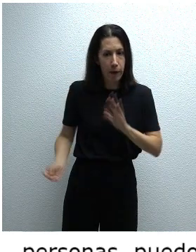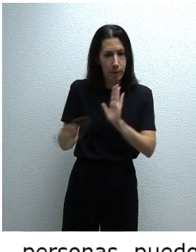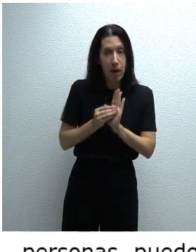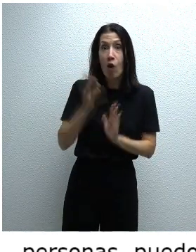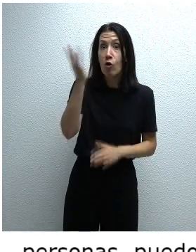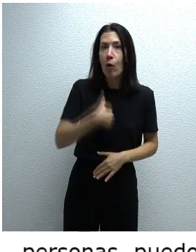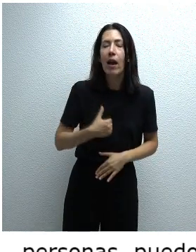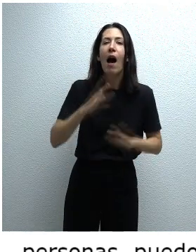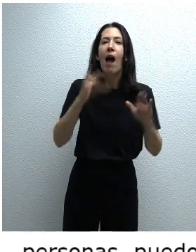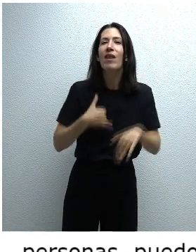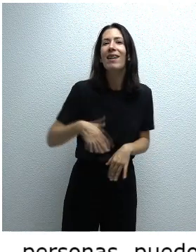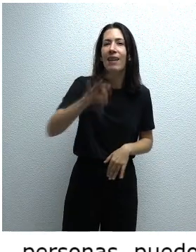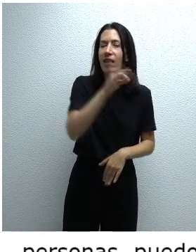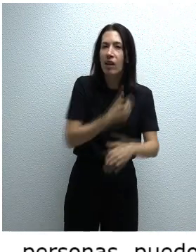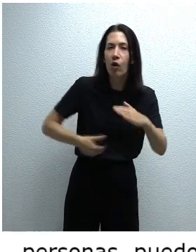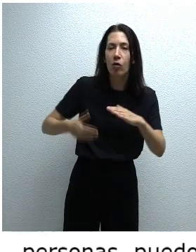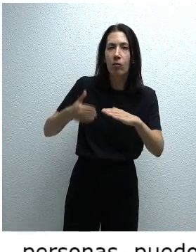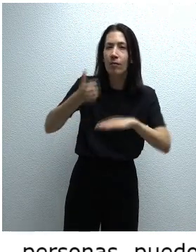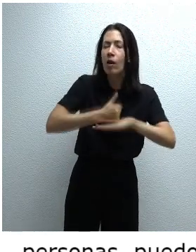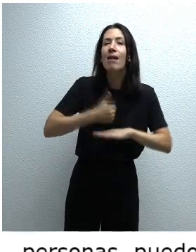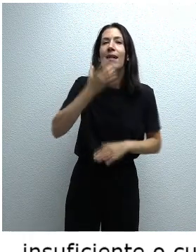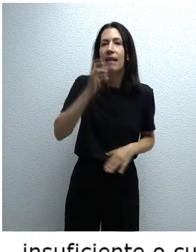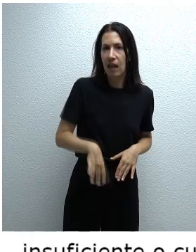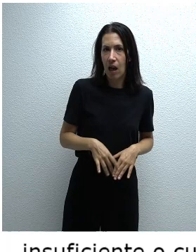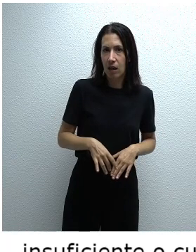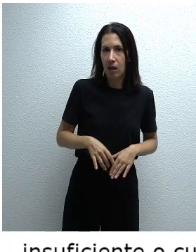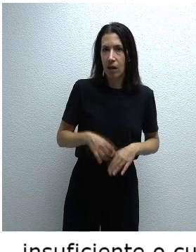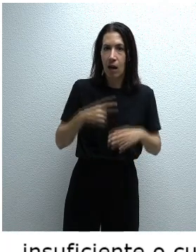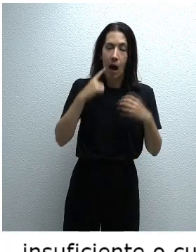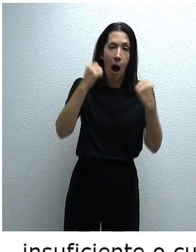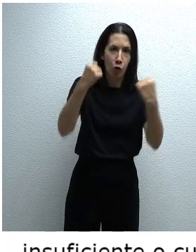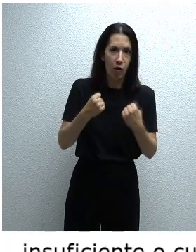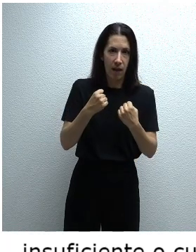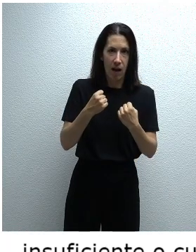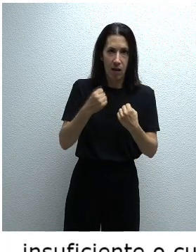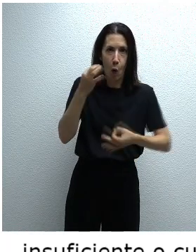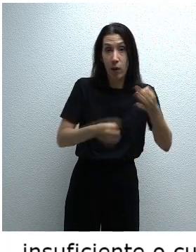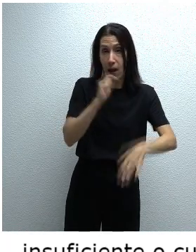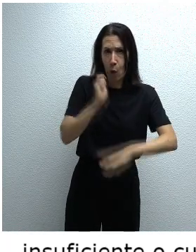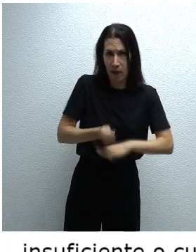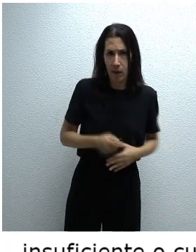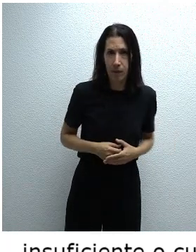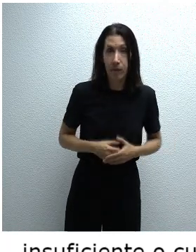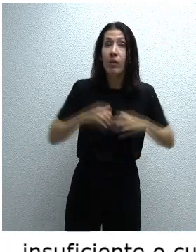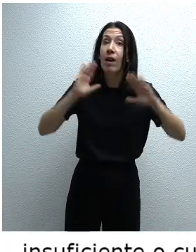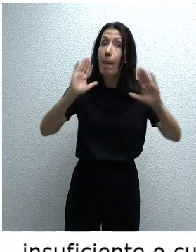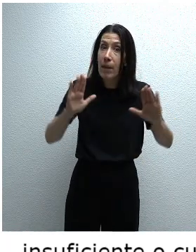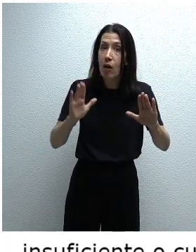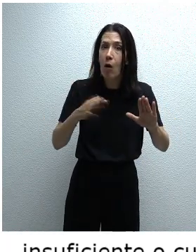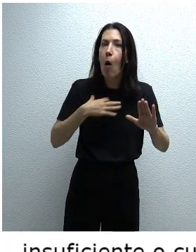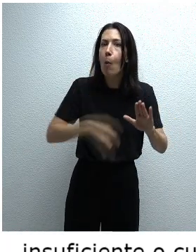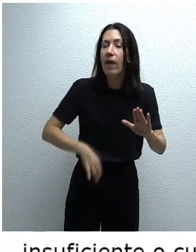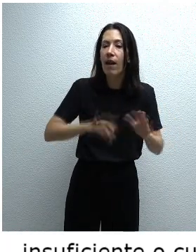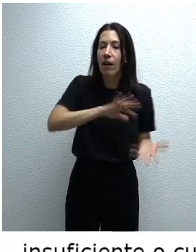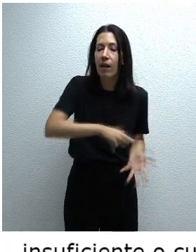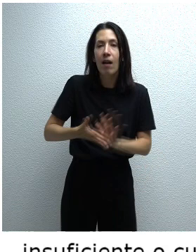autoridad judicial la que entre en la delimitación de ese sistema de apoyo. Pero en todo caso son de aplicación